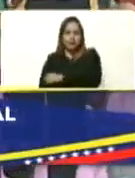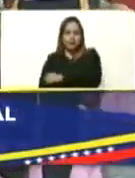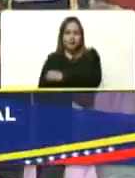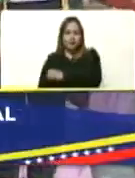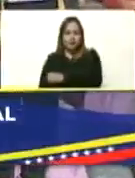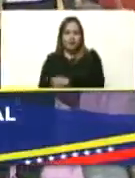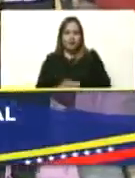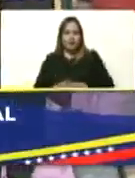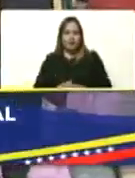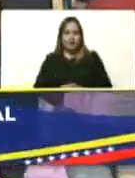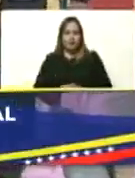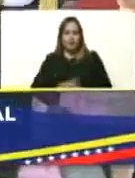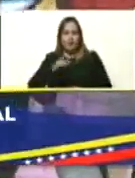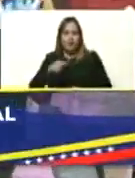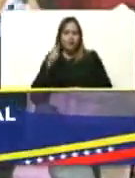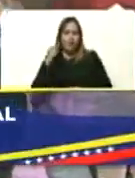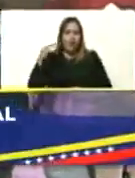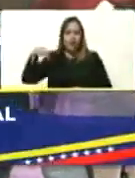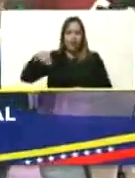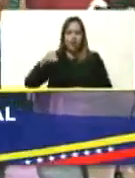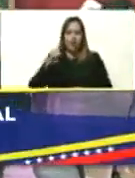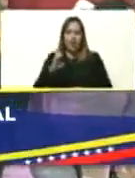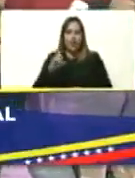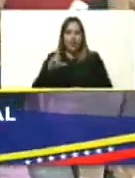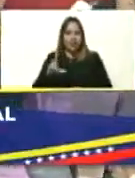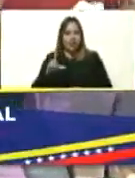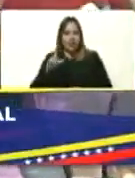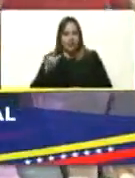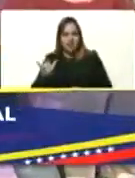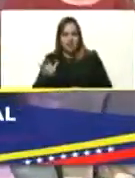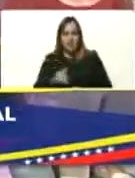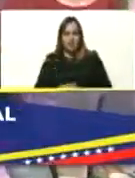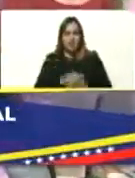Noelí Pocaterra, María León.